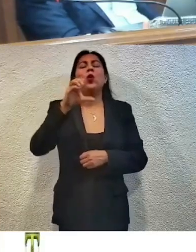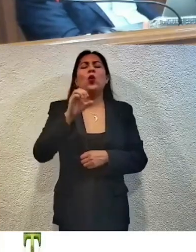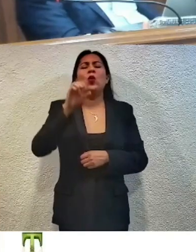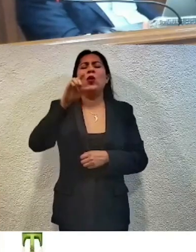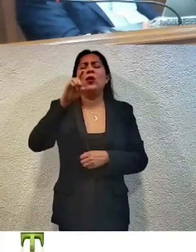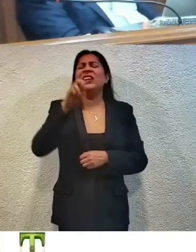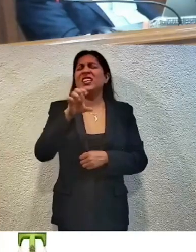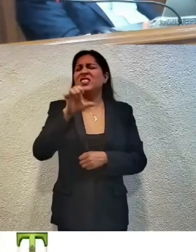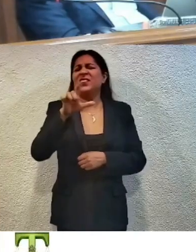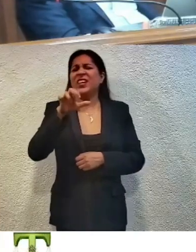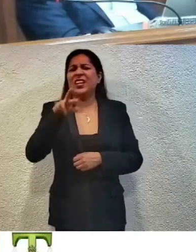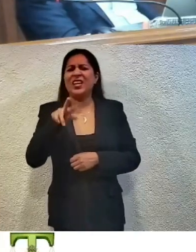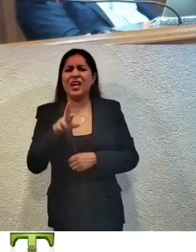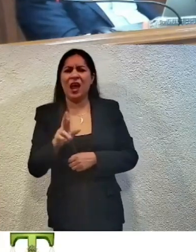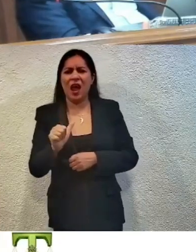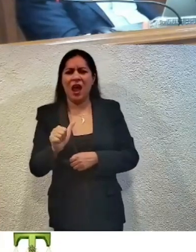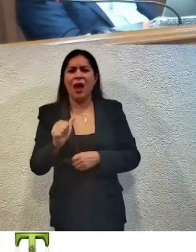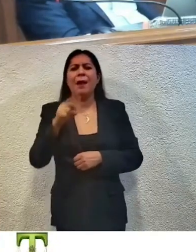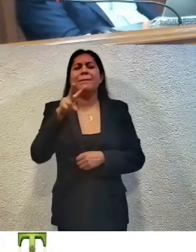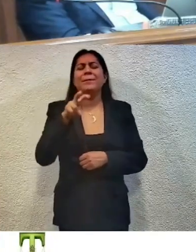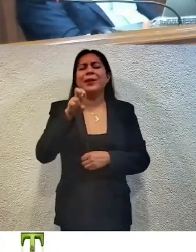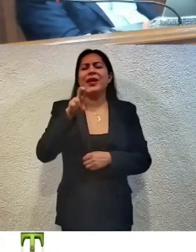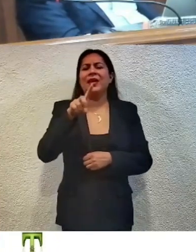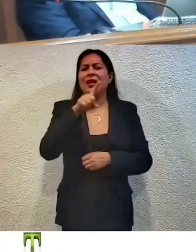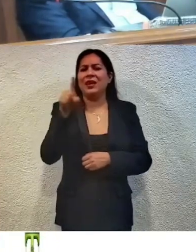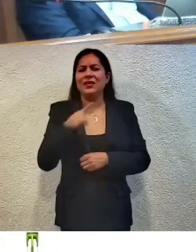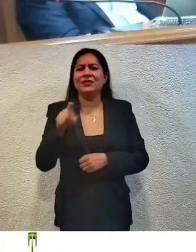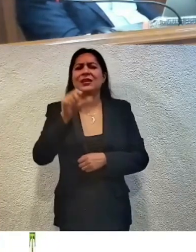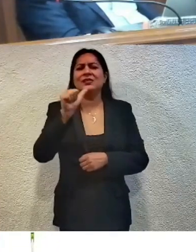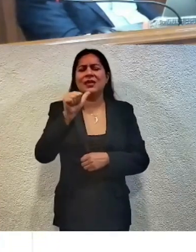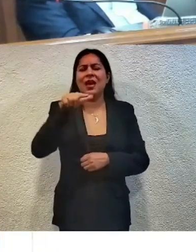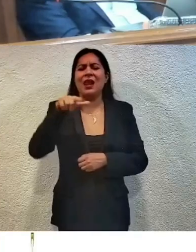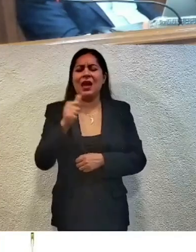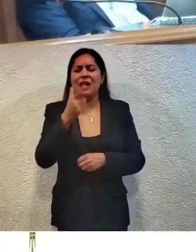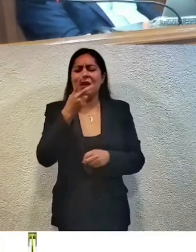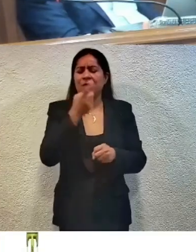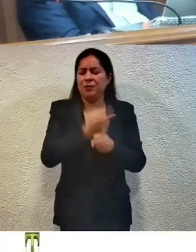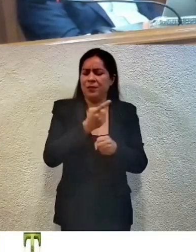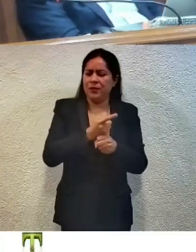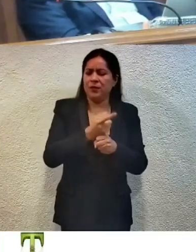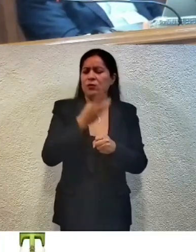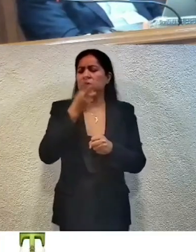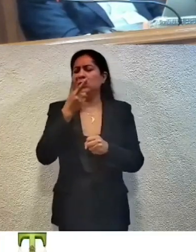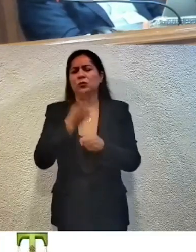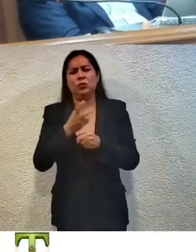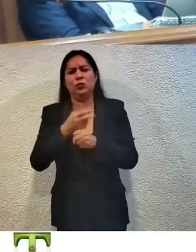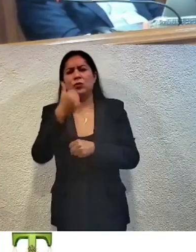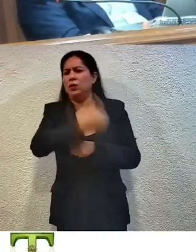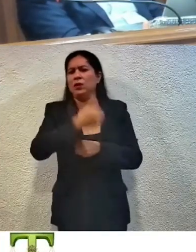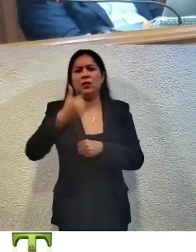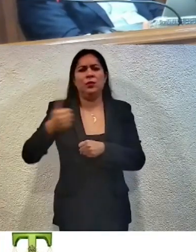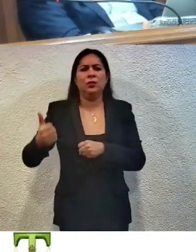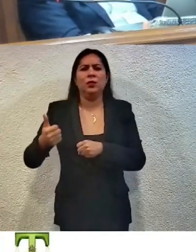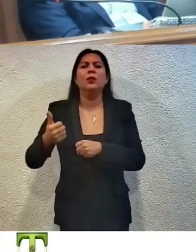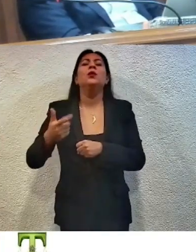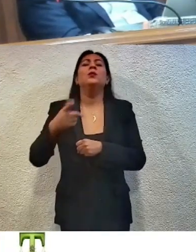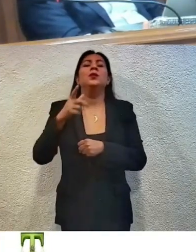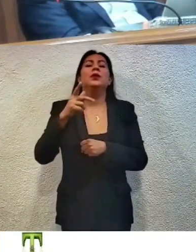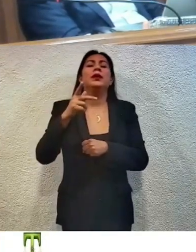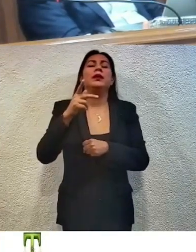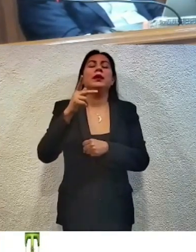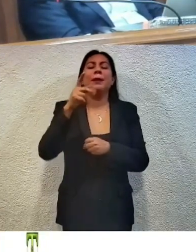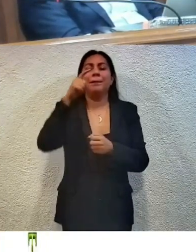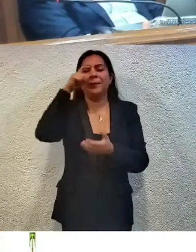Echeverría, Beatriz Vélez Núñez y Claudia Beltrán Salas, propietarios y suplentes respectivamente. Por cuanto al Partido